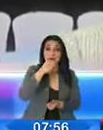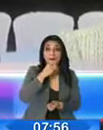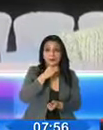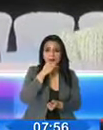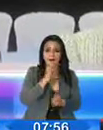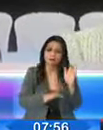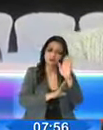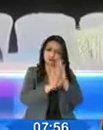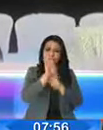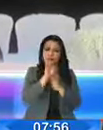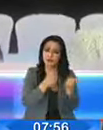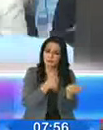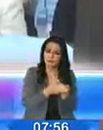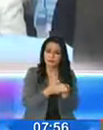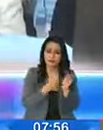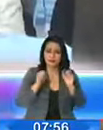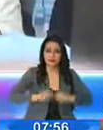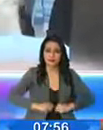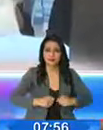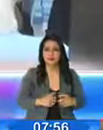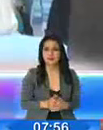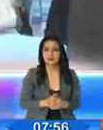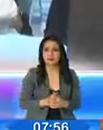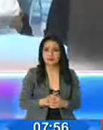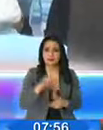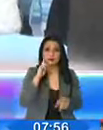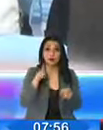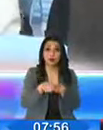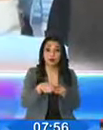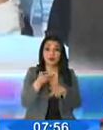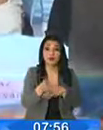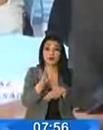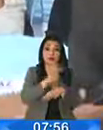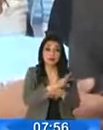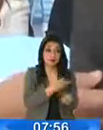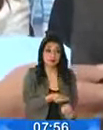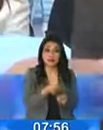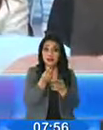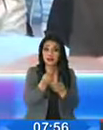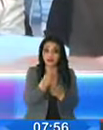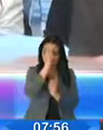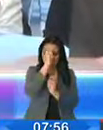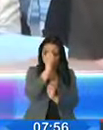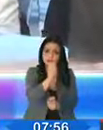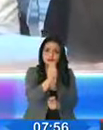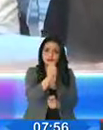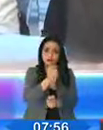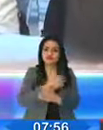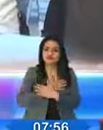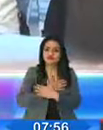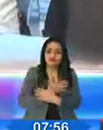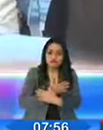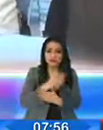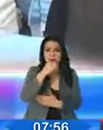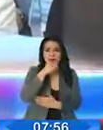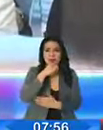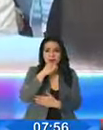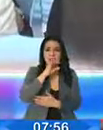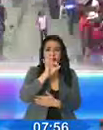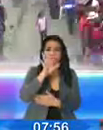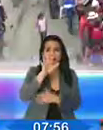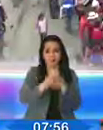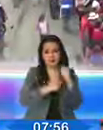progreso, estamos por el desarrollo. La entrega del acuerdo en nombre de la Asamblea Nacional rindiéndole tributo a nuestra querida ciudad de Manta en sus 95